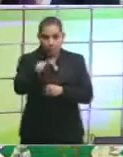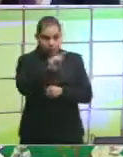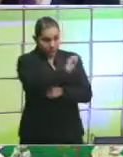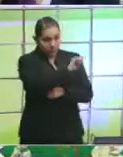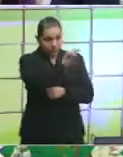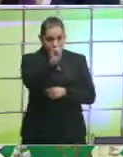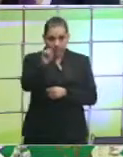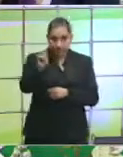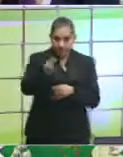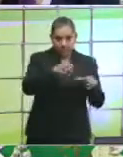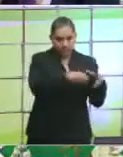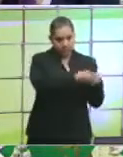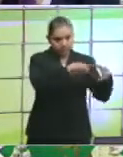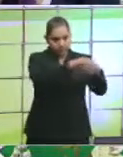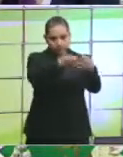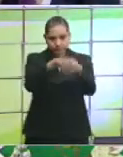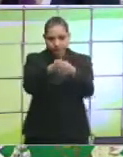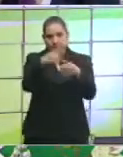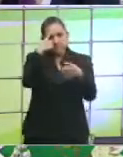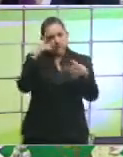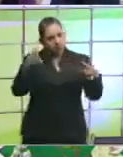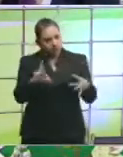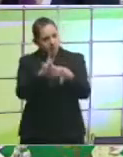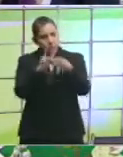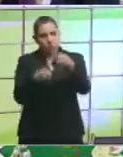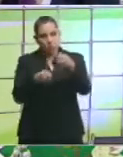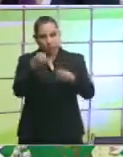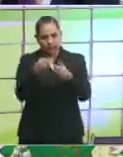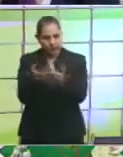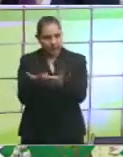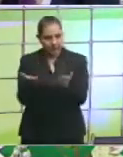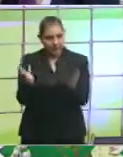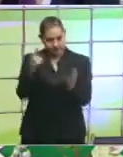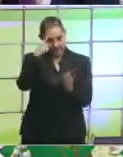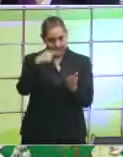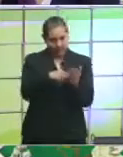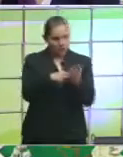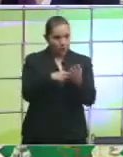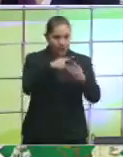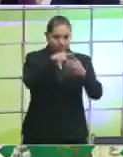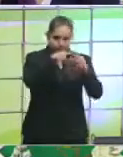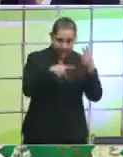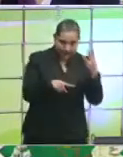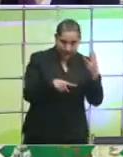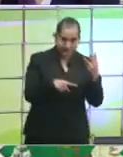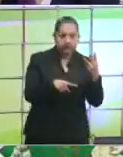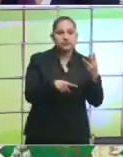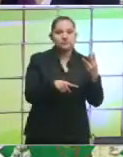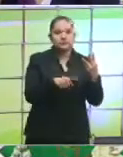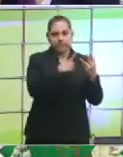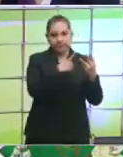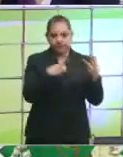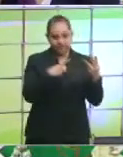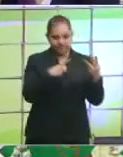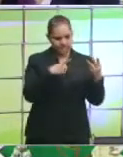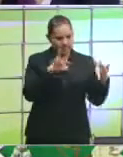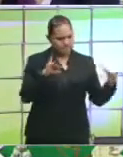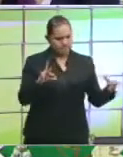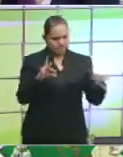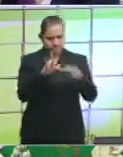abierta creo que son tres problemas diferentes que se dan en nuestra relación entre justicia abierta y justicia constitucional